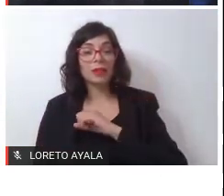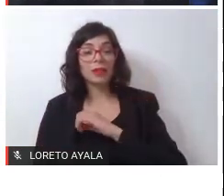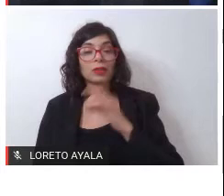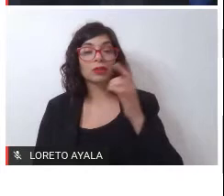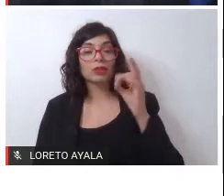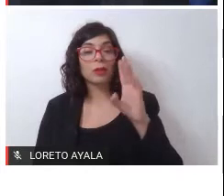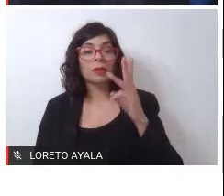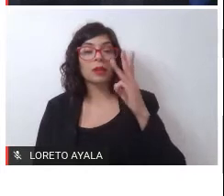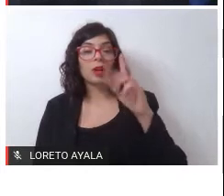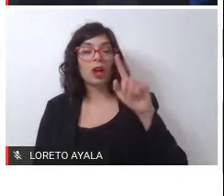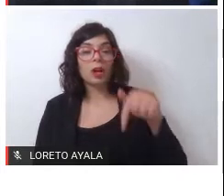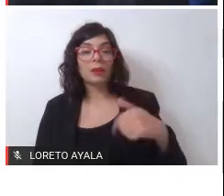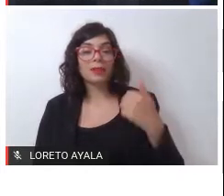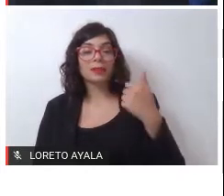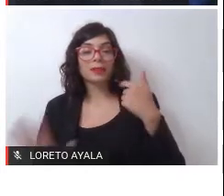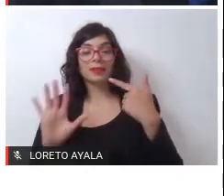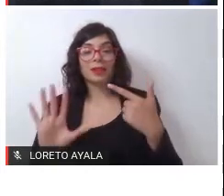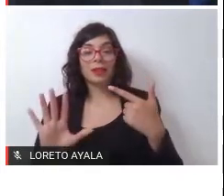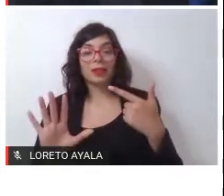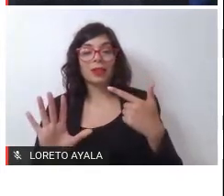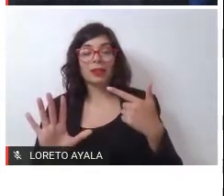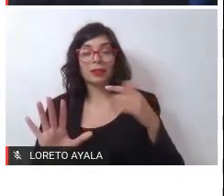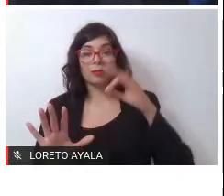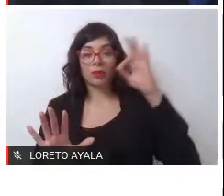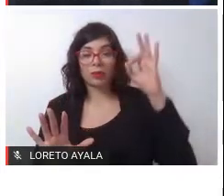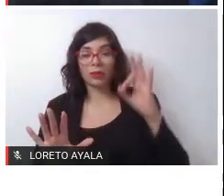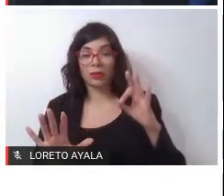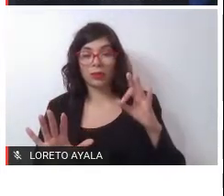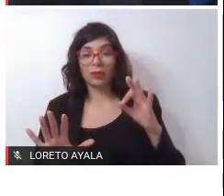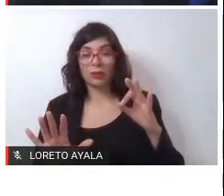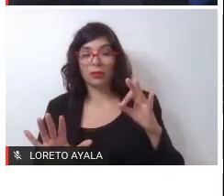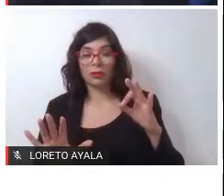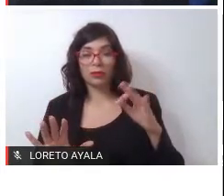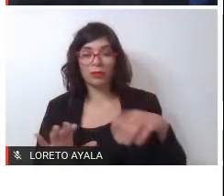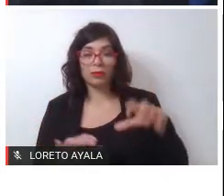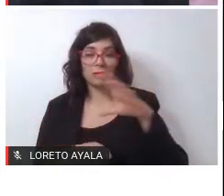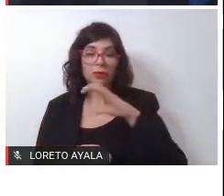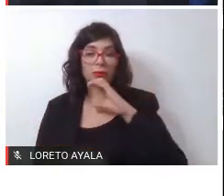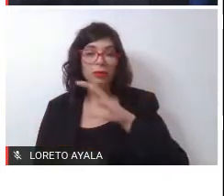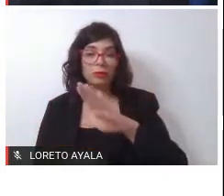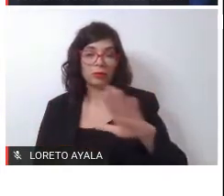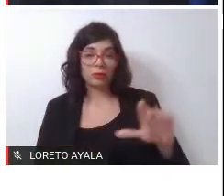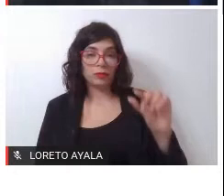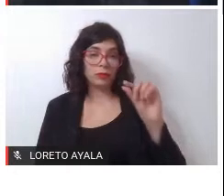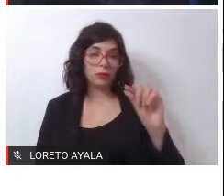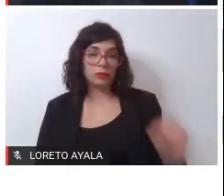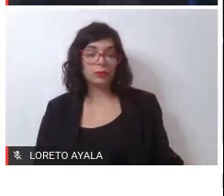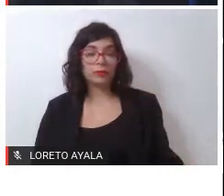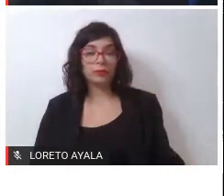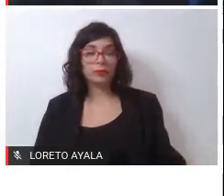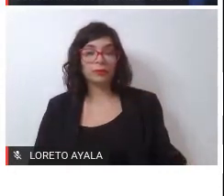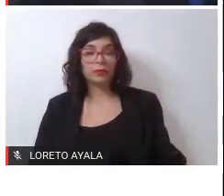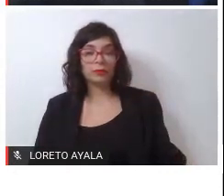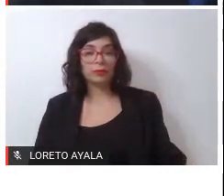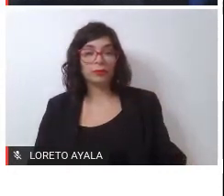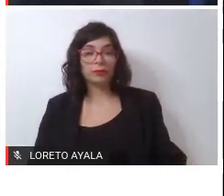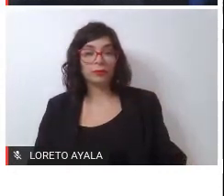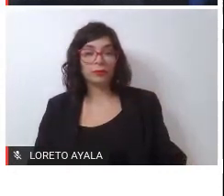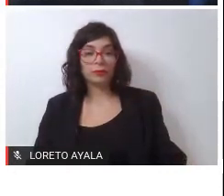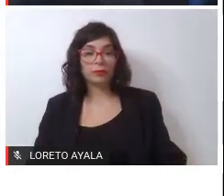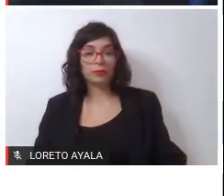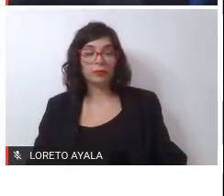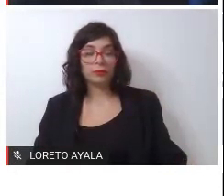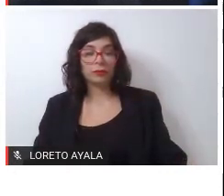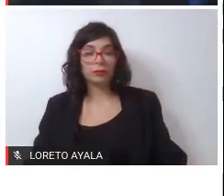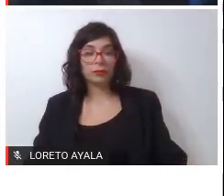un 3,7% de población rural, ¿ya? Dicho este dato, nos vamos a